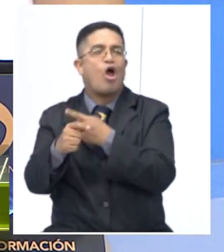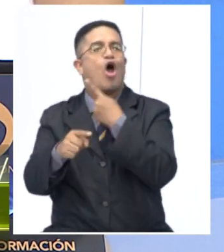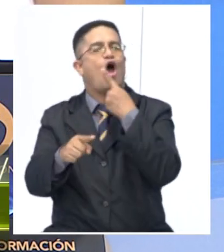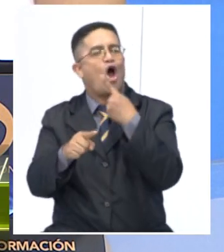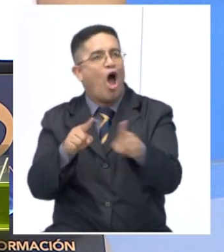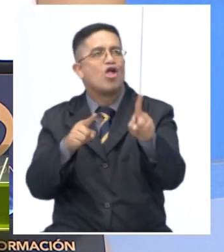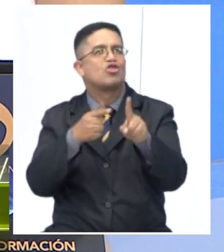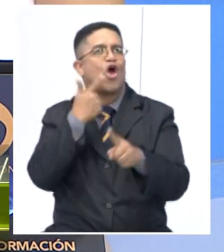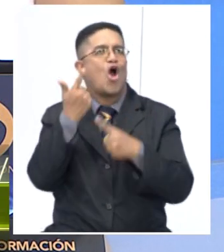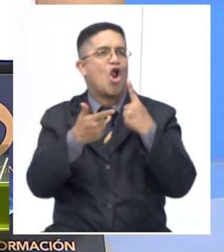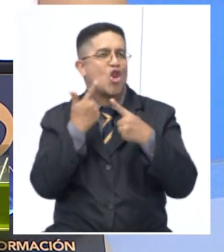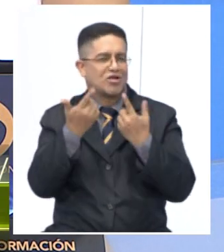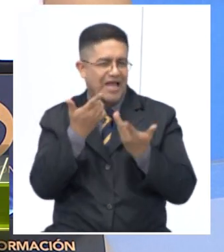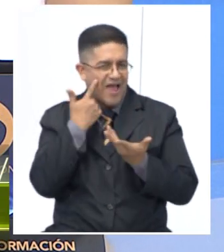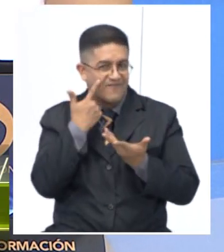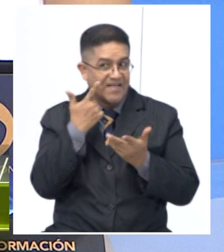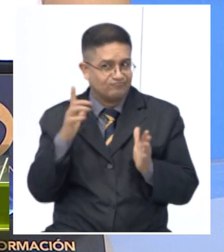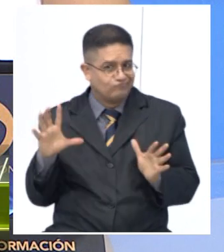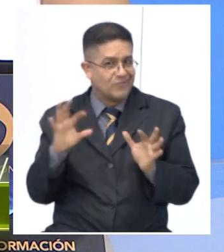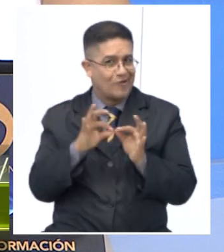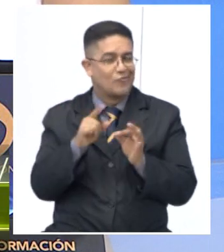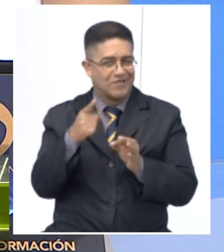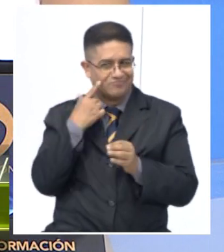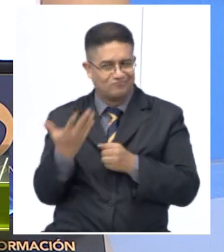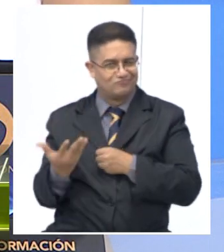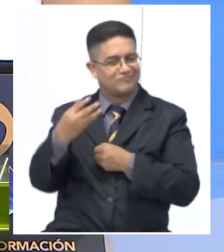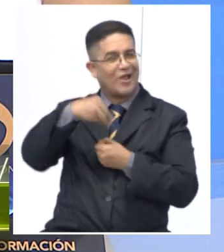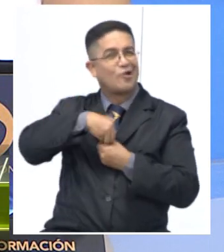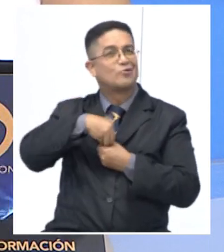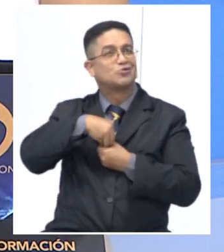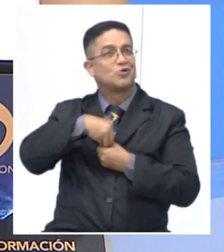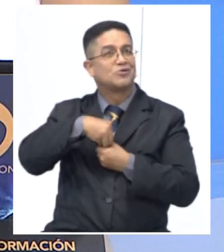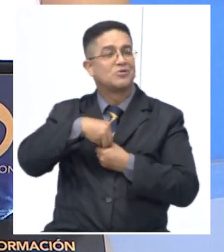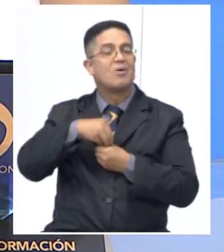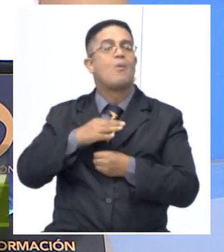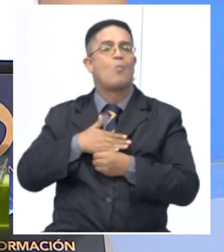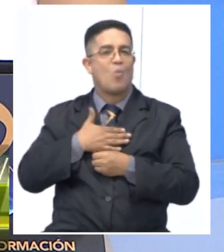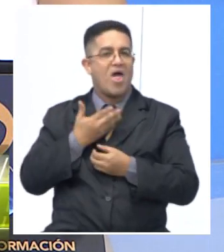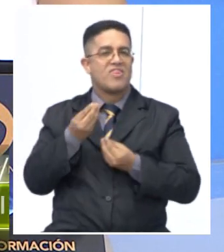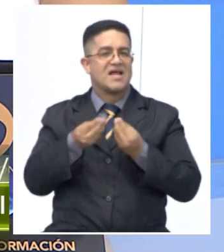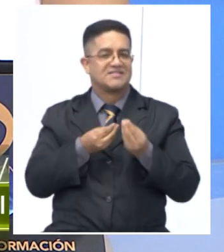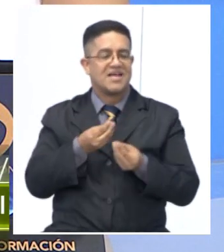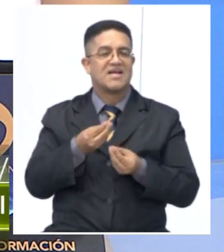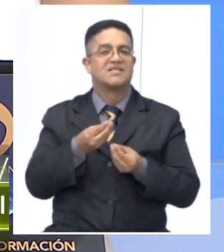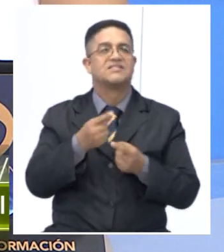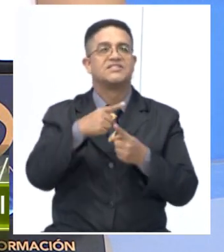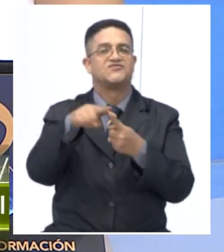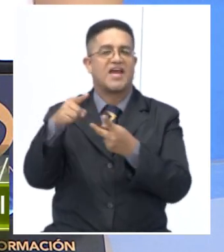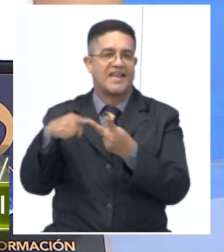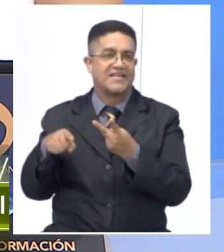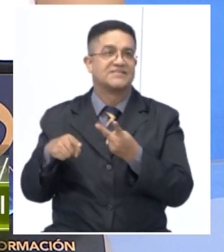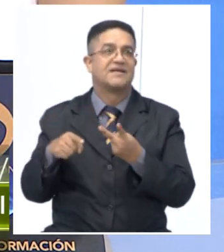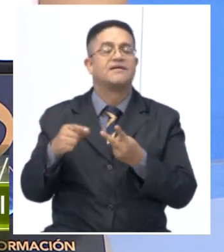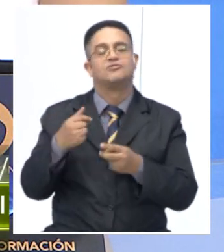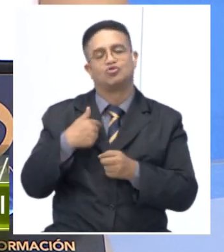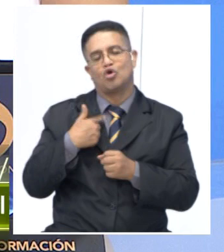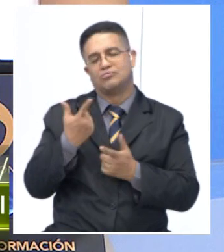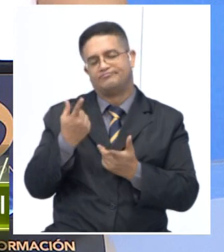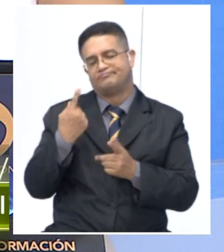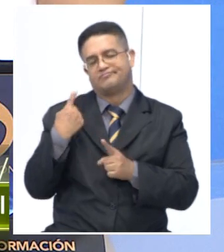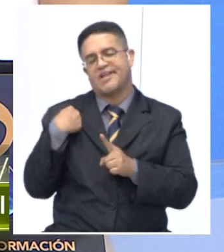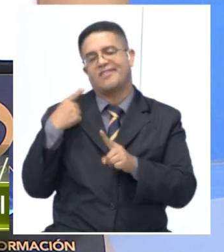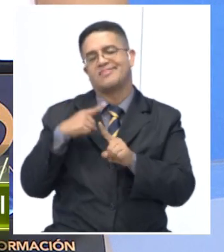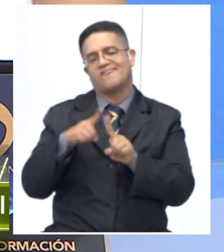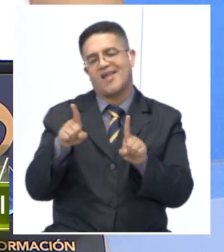simbolizar también que se unen al proceso de inclusión. Podemos hacerlo en diferentes piezas, yo lo decía en la parte anterior, yo lo utilizo en